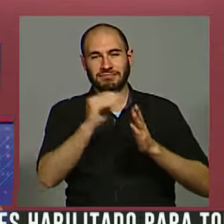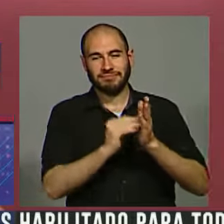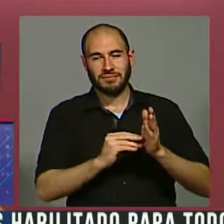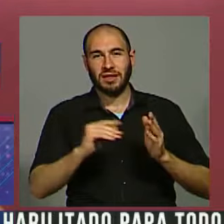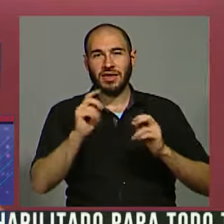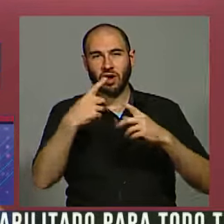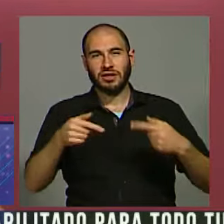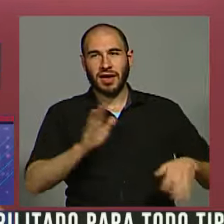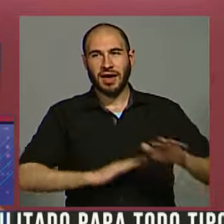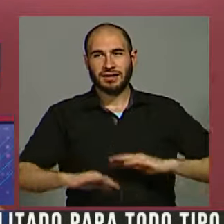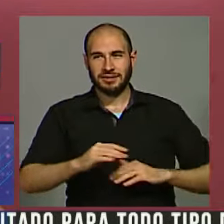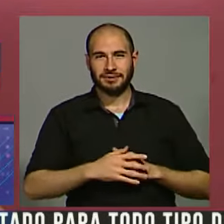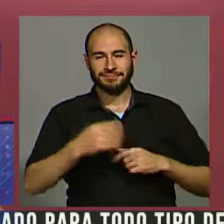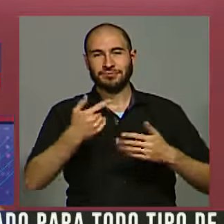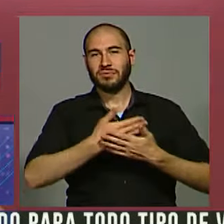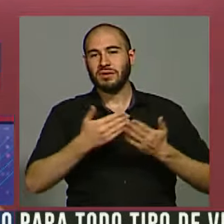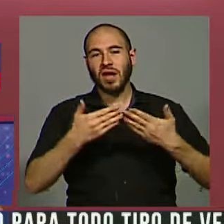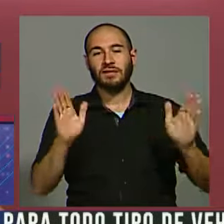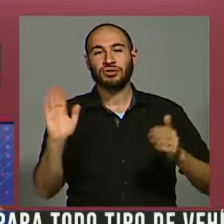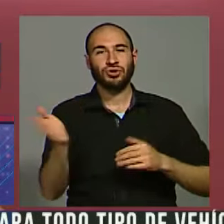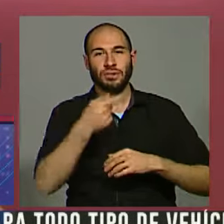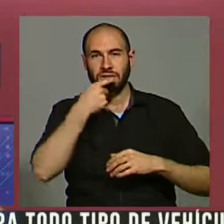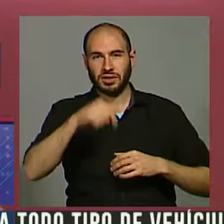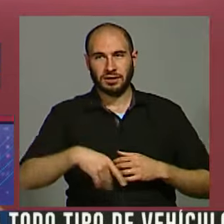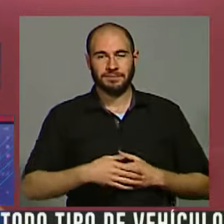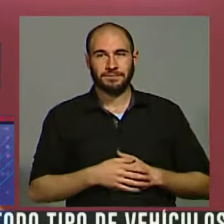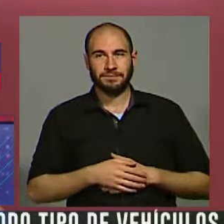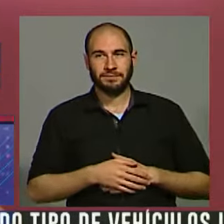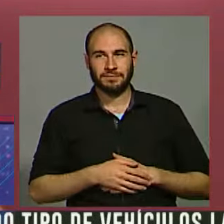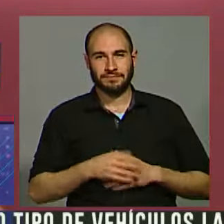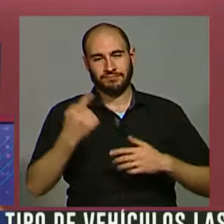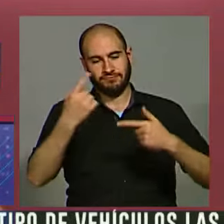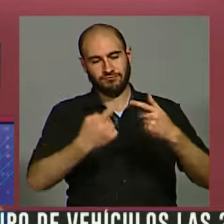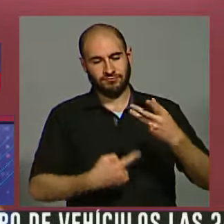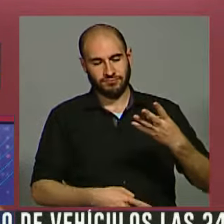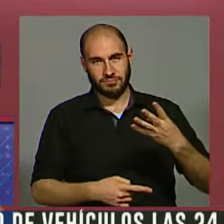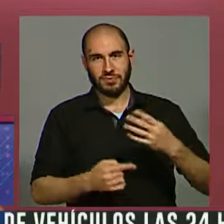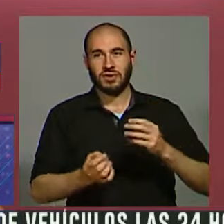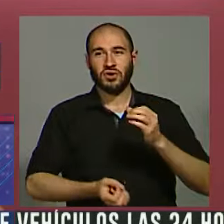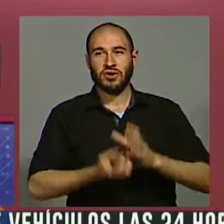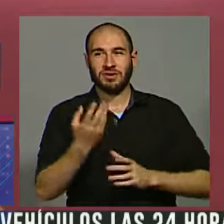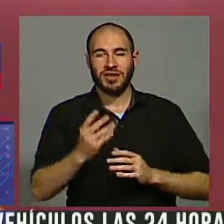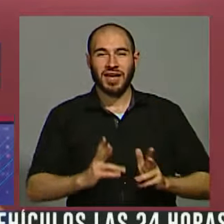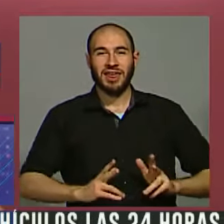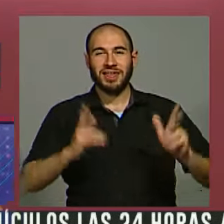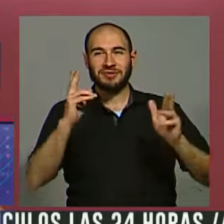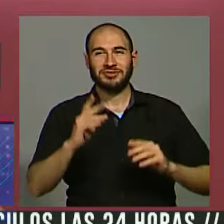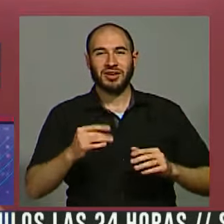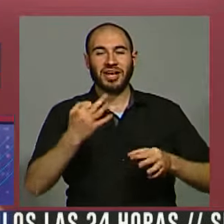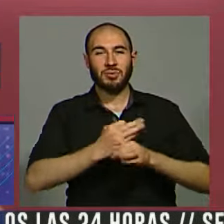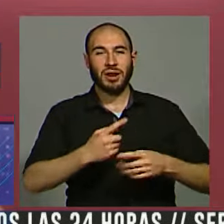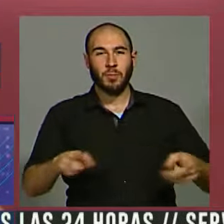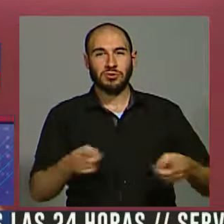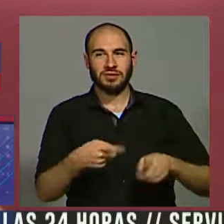de actividades abiertas a toda la comunidad mendocina. Uh-huh. Entre ellas, se inauguró el edificio de la Escuela de